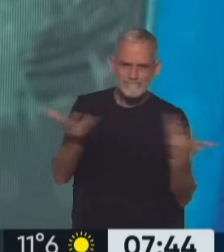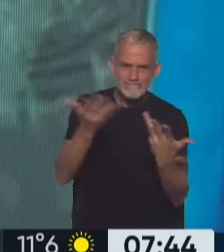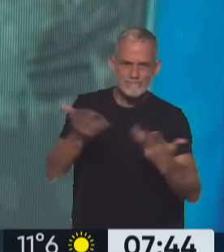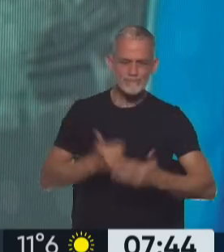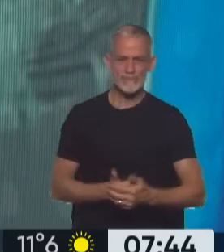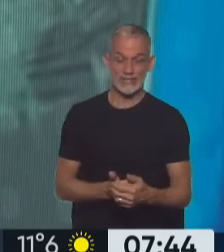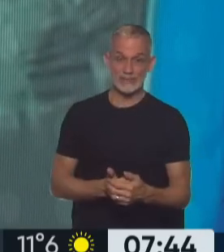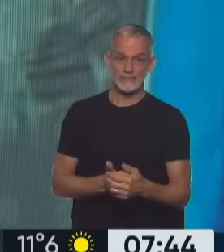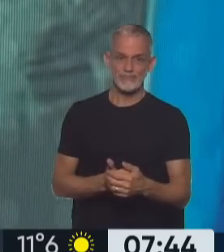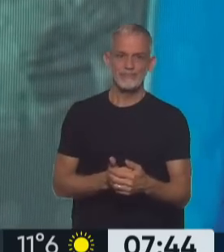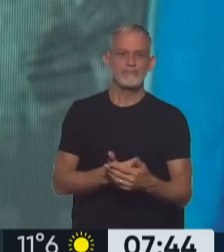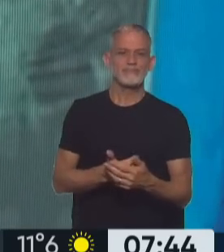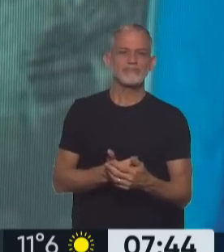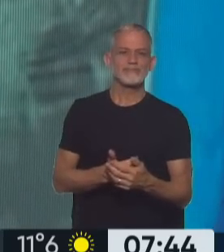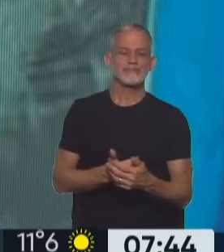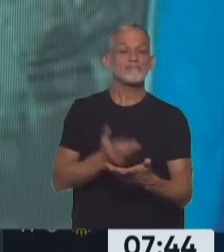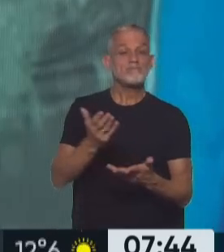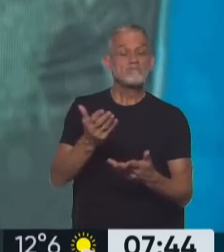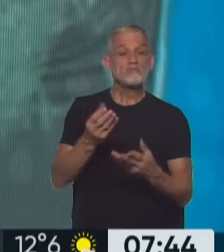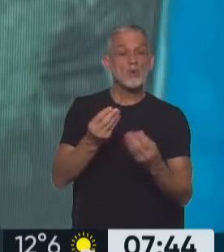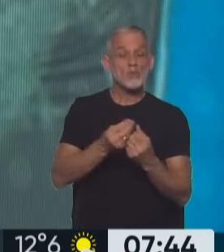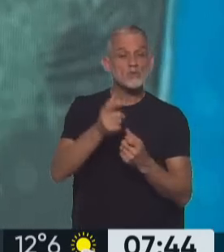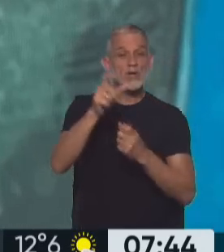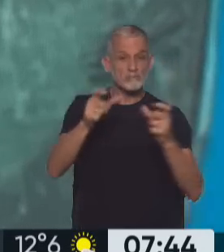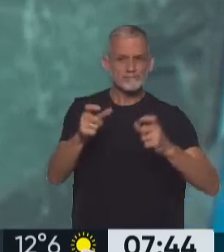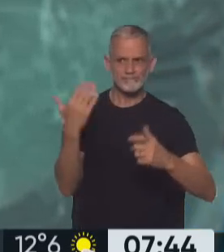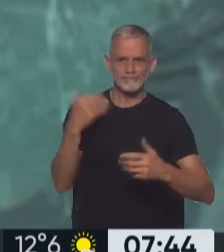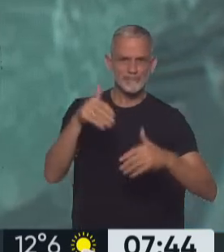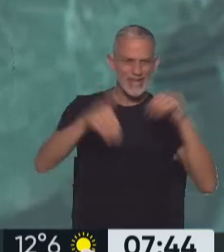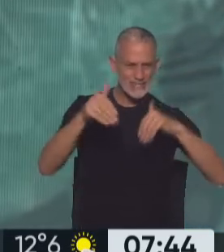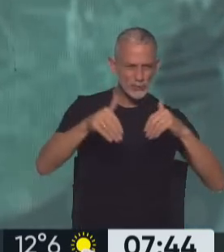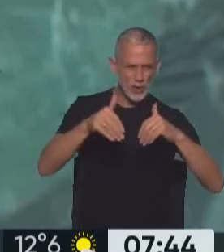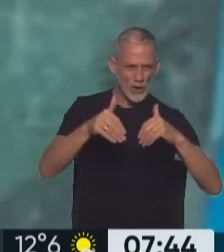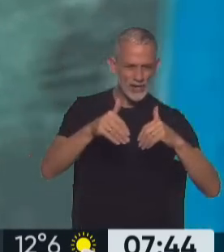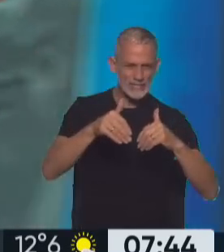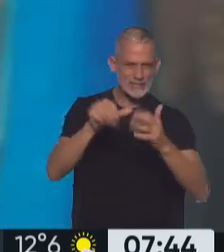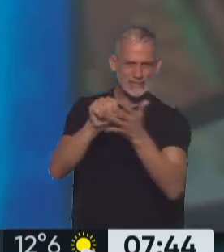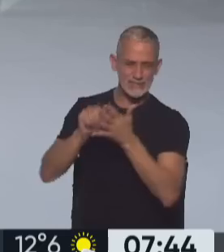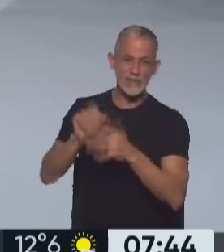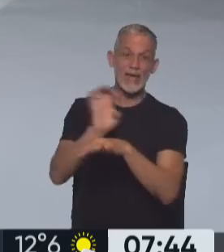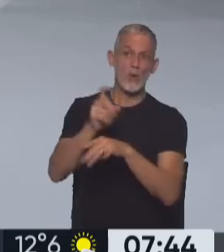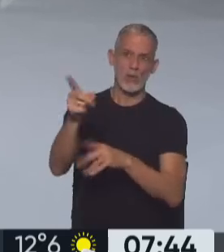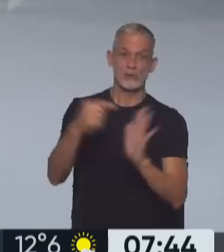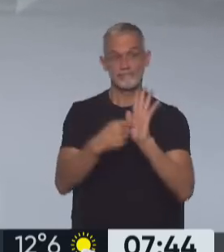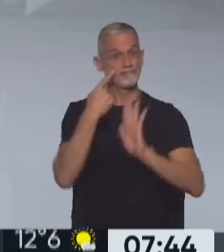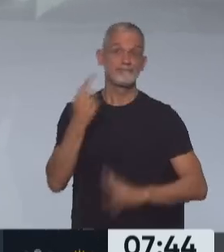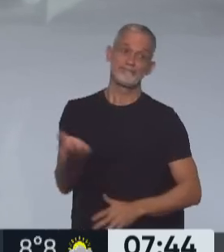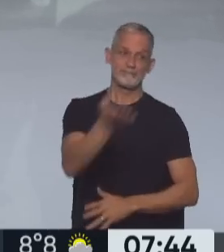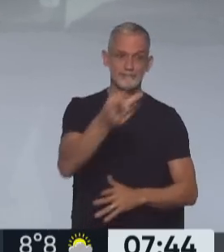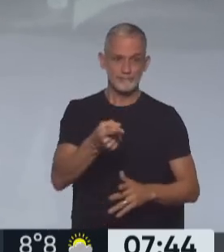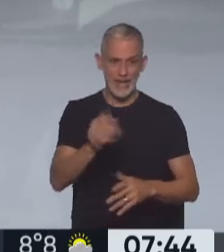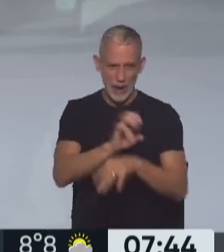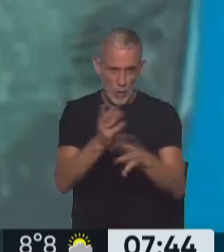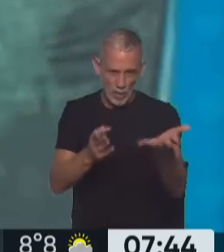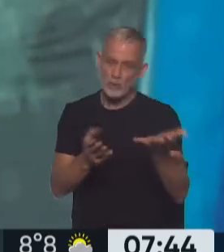interesante además lo que planteas, educación. porque muchos en estas horas de elecciones han puesto a Ecuador como ejemplo. Y